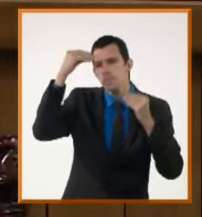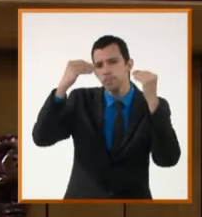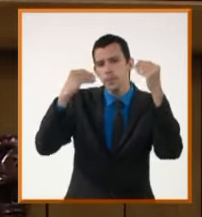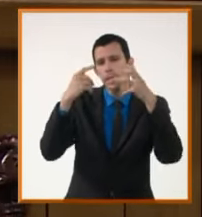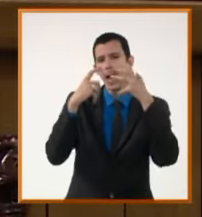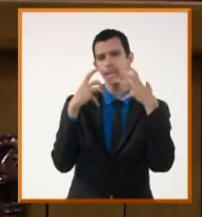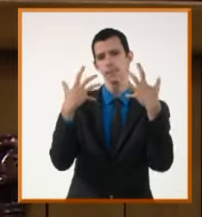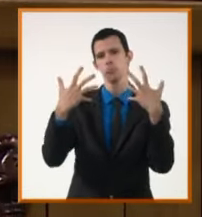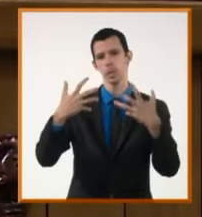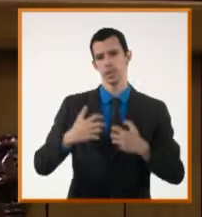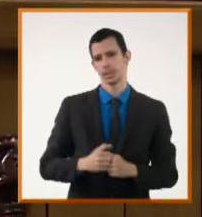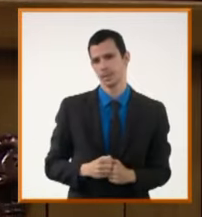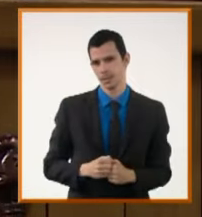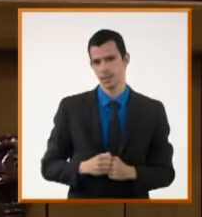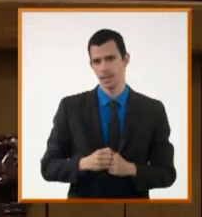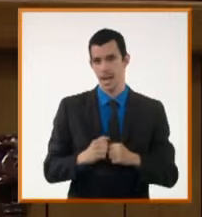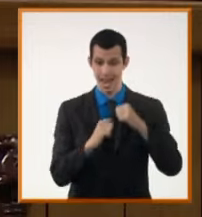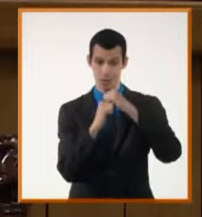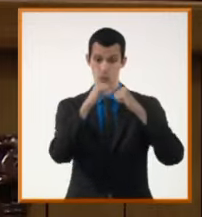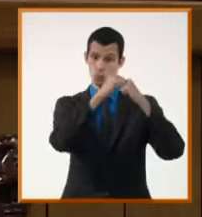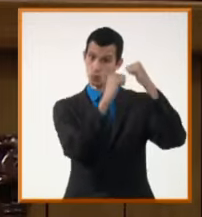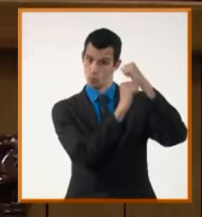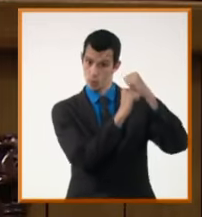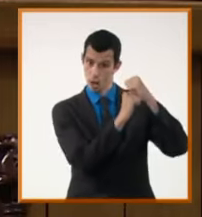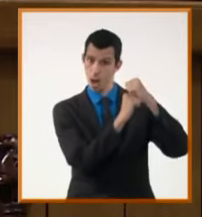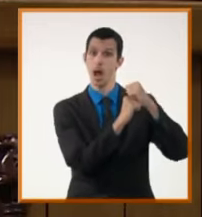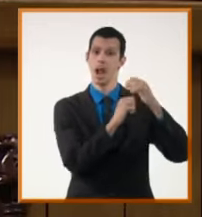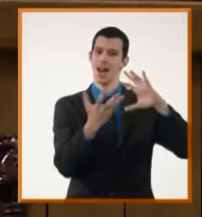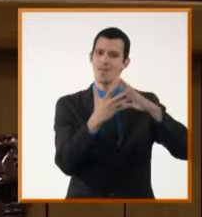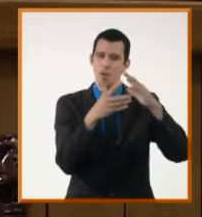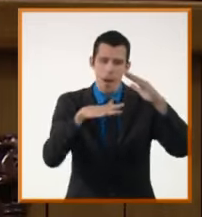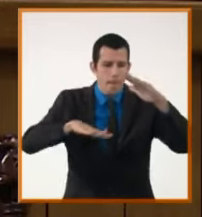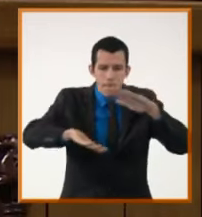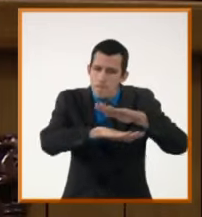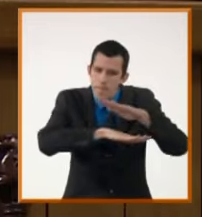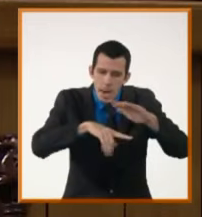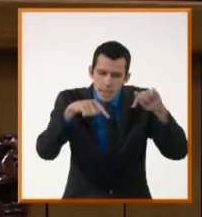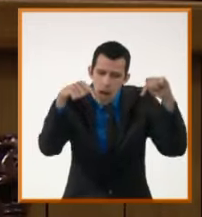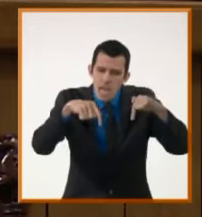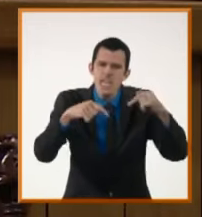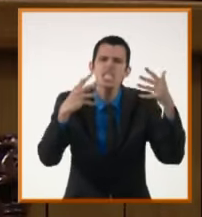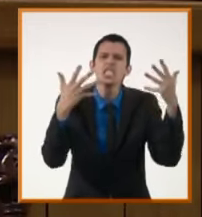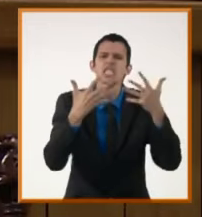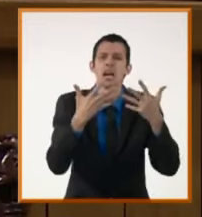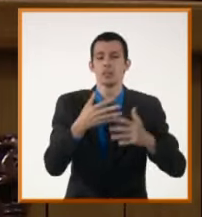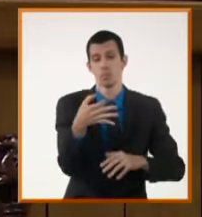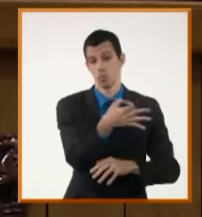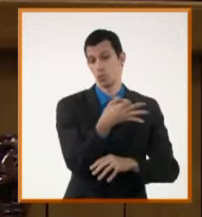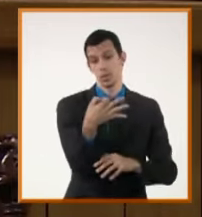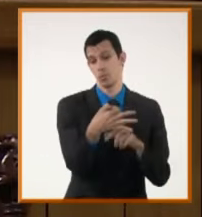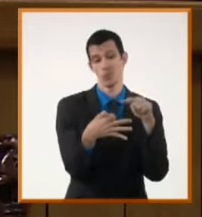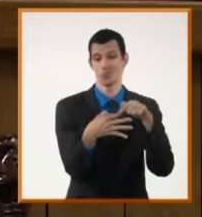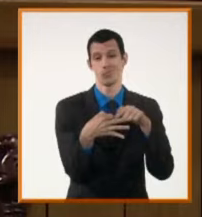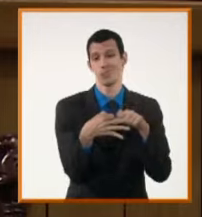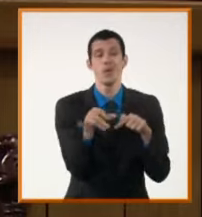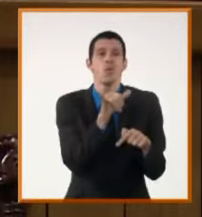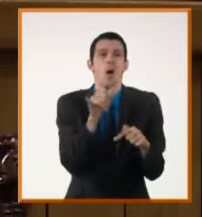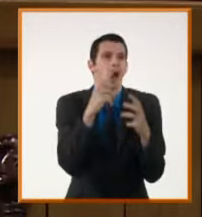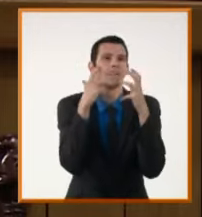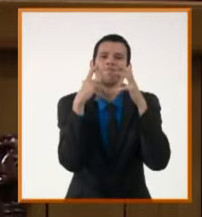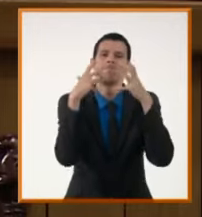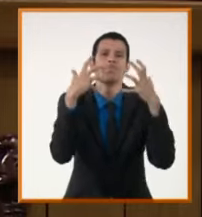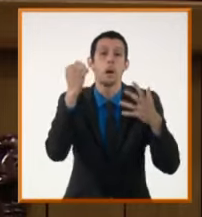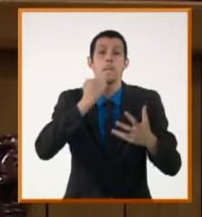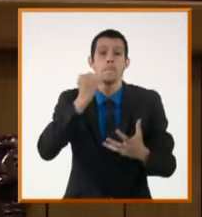lo que se presente no quede claro para cada uno de los delegados, que son la base del sistema democrático de este